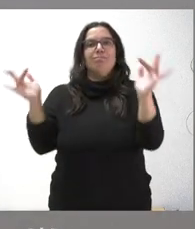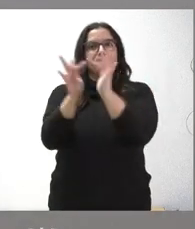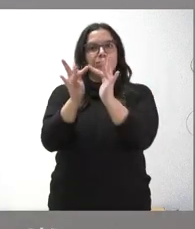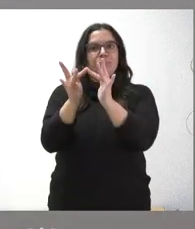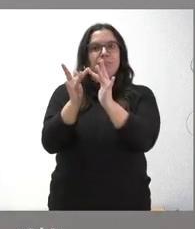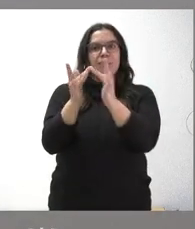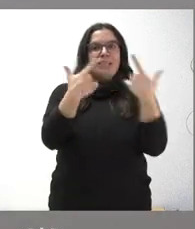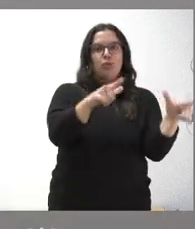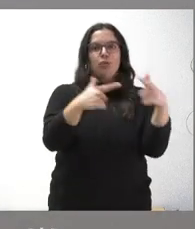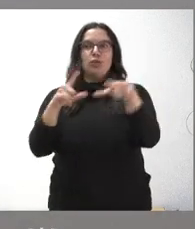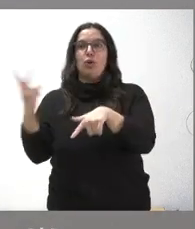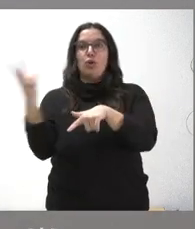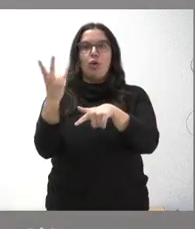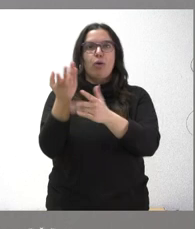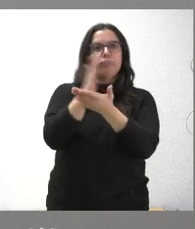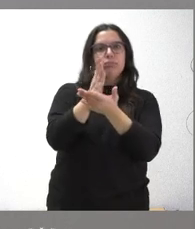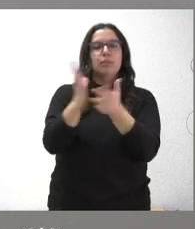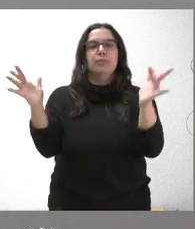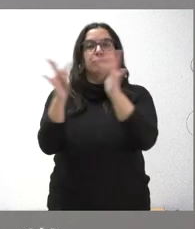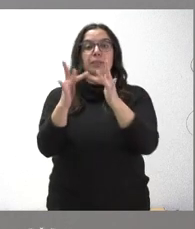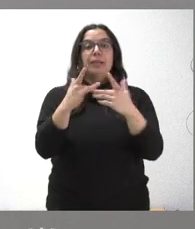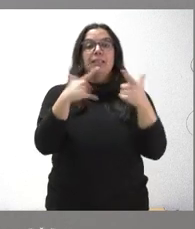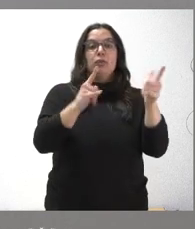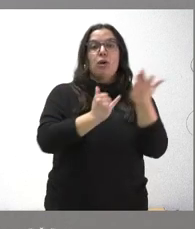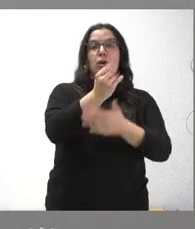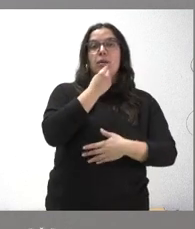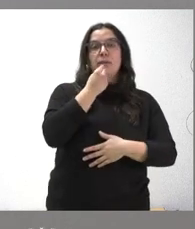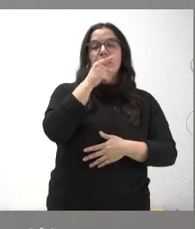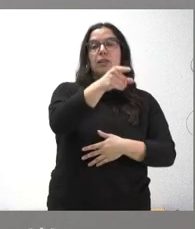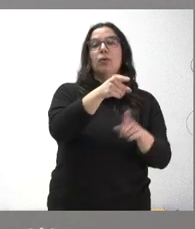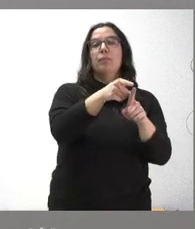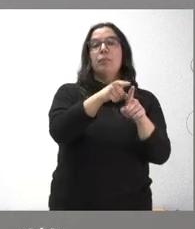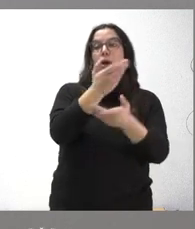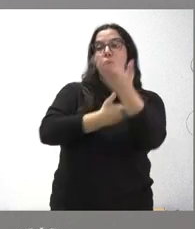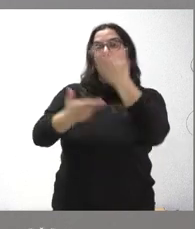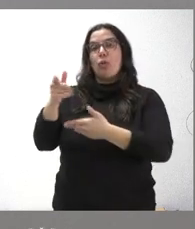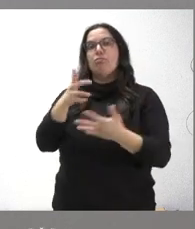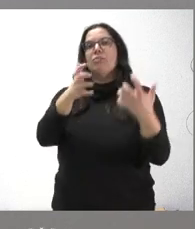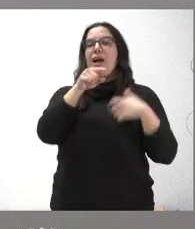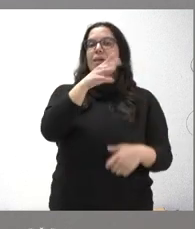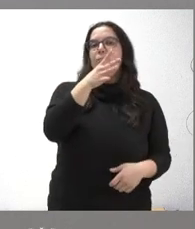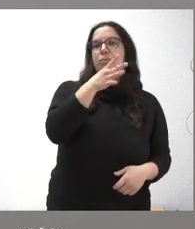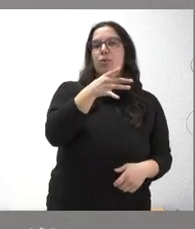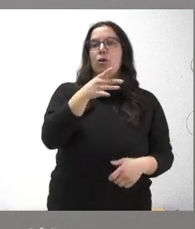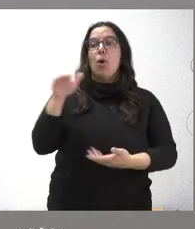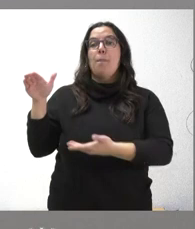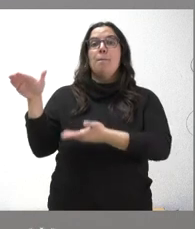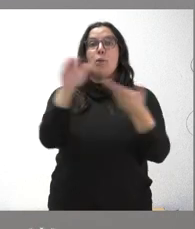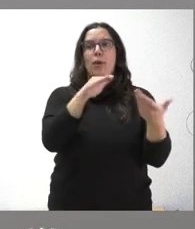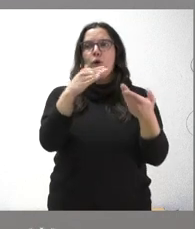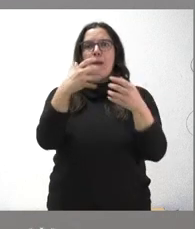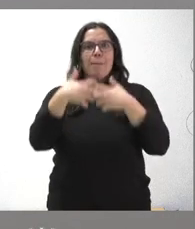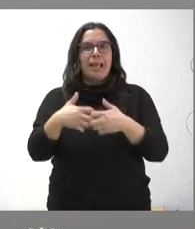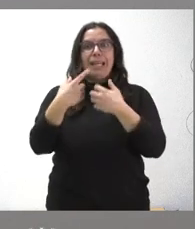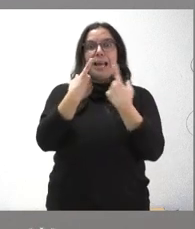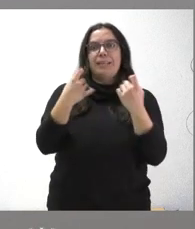ambos sectores productivos el sector agroalimentario que se beneficia de esta colaboración porque tendría sus proveedores de bienes de equipo más cerca